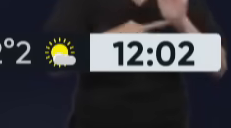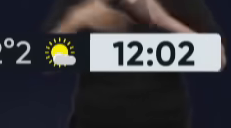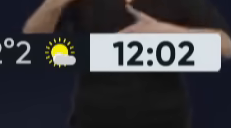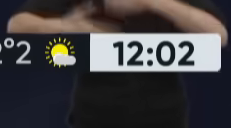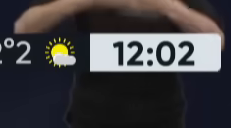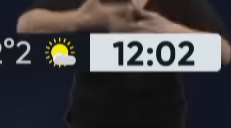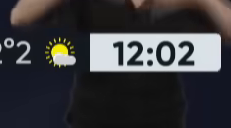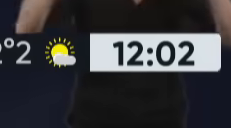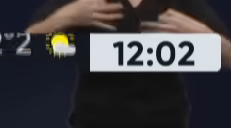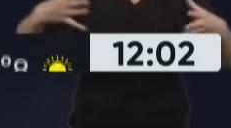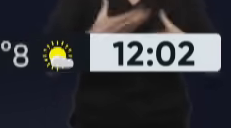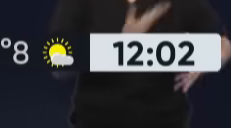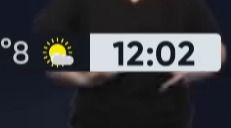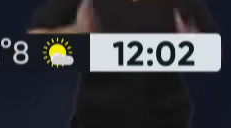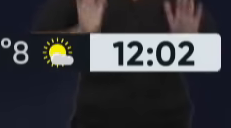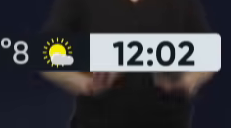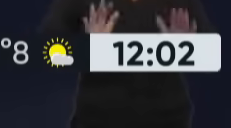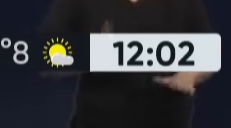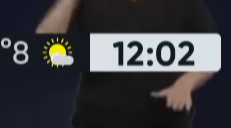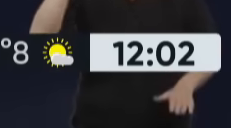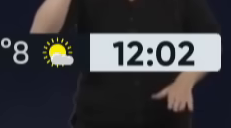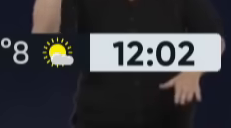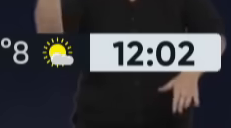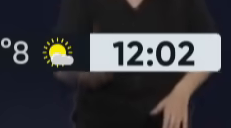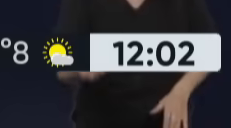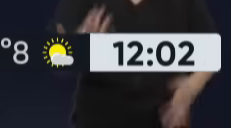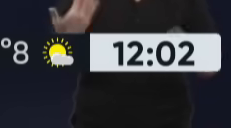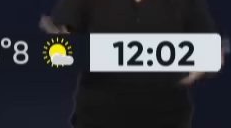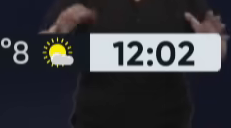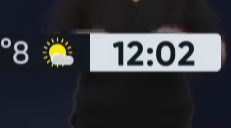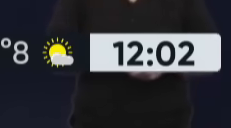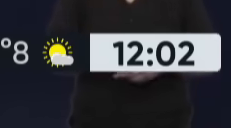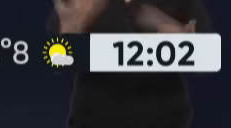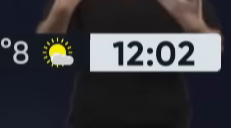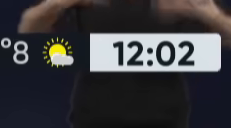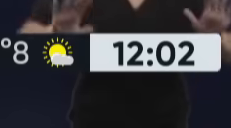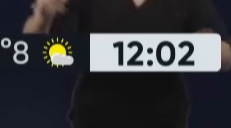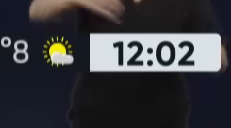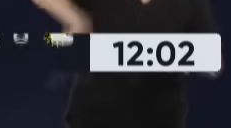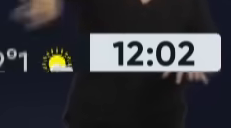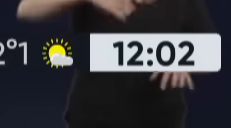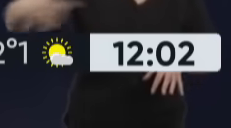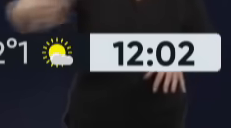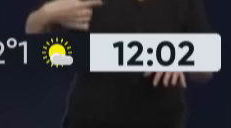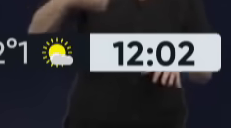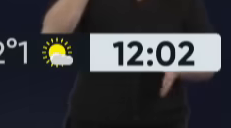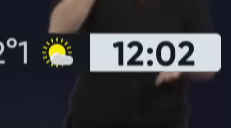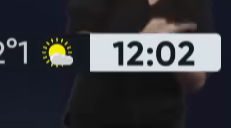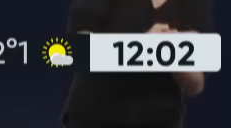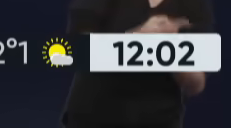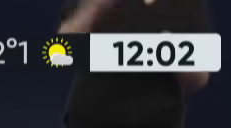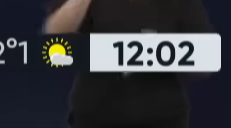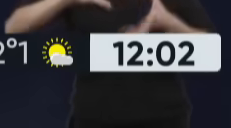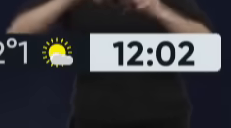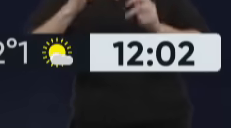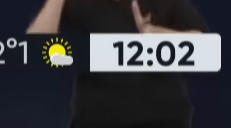porque, te repito, tal vez no estés de acuerdo con un montón de cosas y tal vez no estés de acuerdo con las formas, que